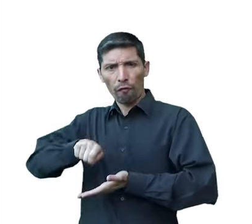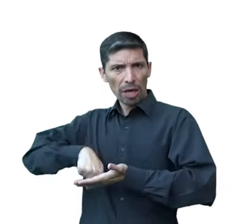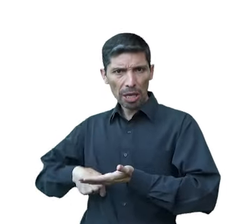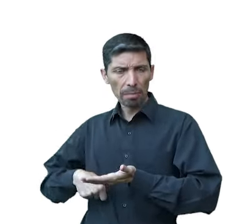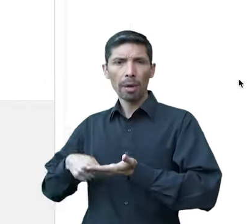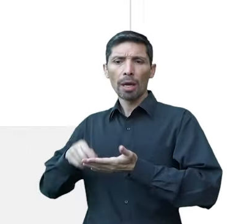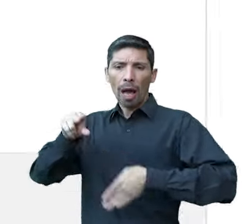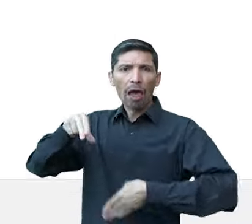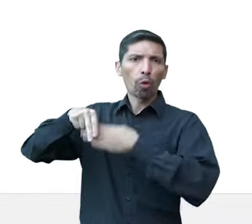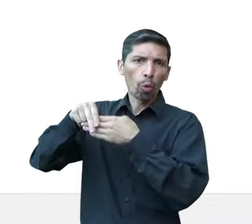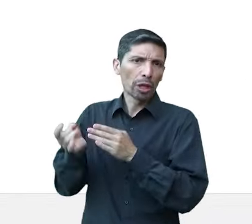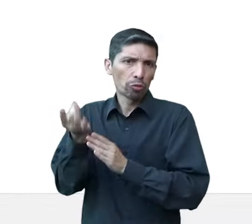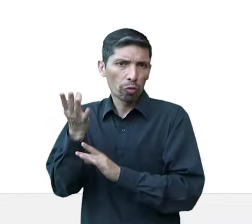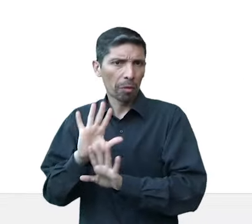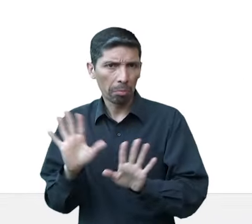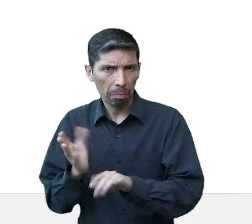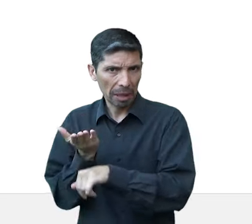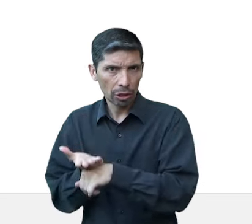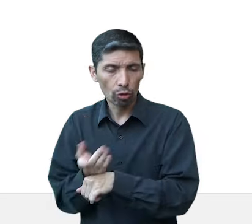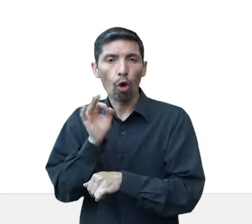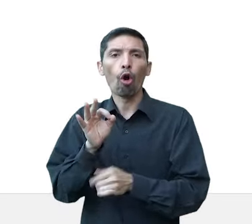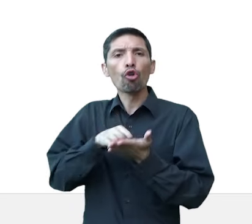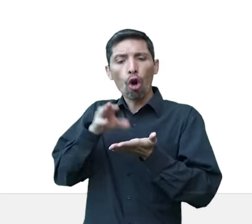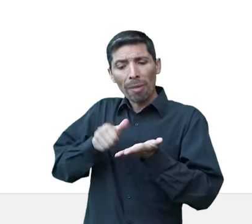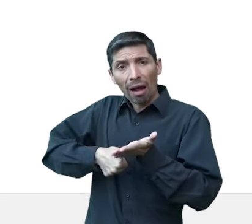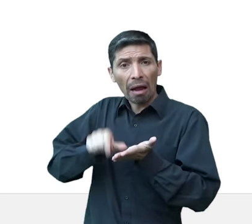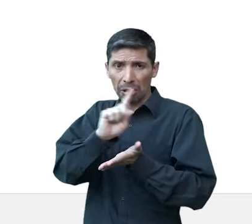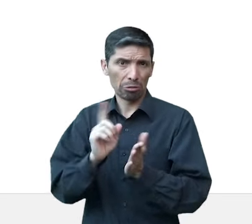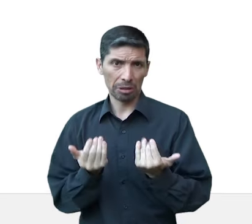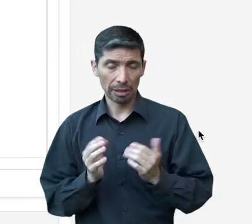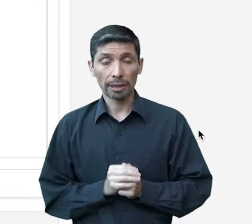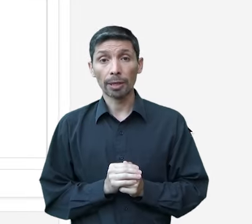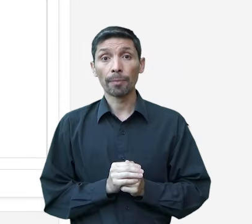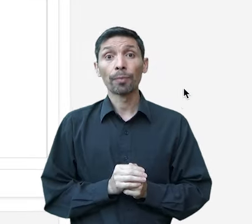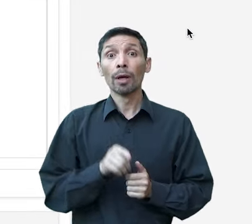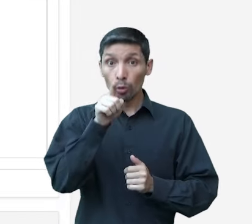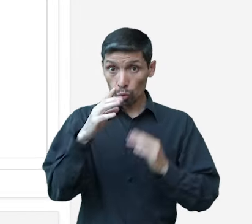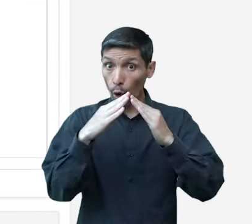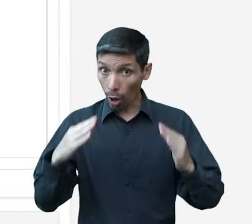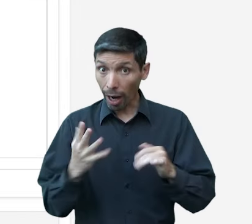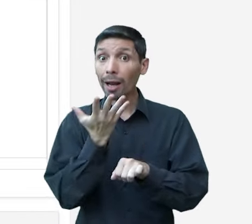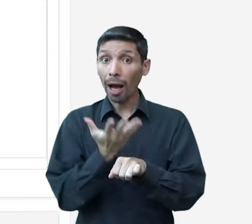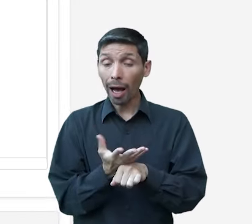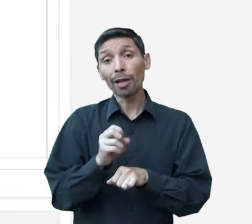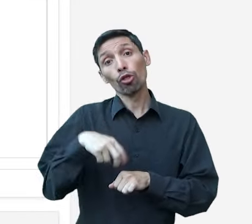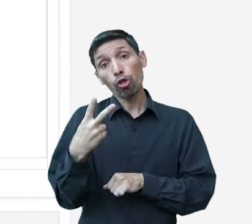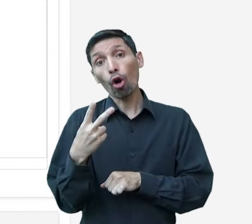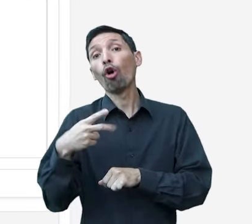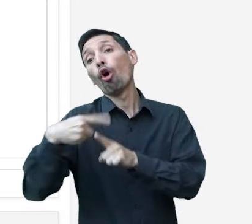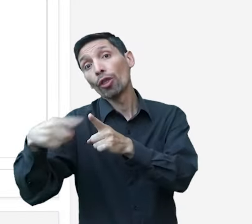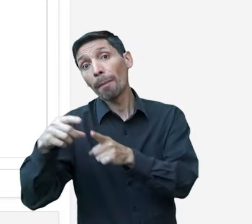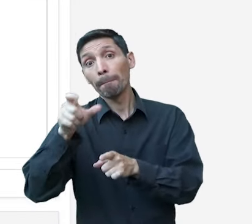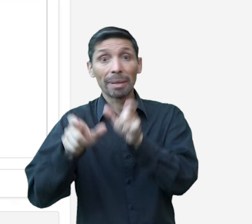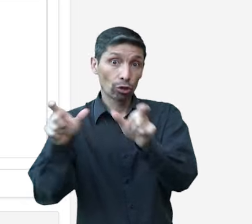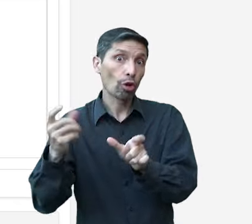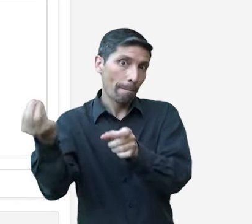y que adjuntes el formulario de la solicitud ni la copia de tu cédula de identidad. En caso de que tu hogar lo conformen dos o más